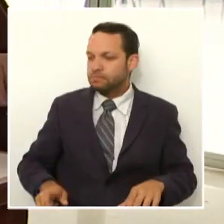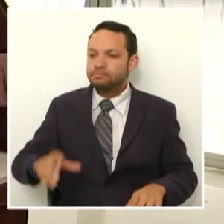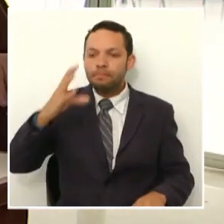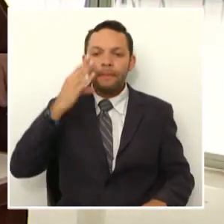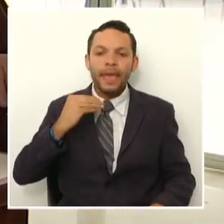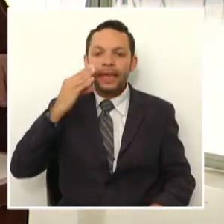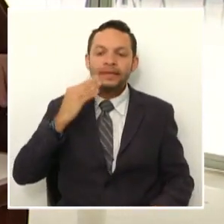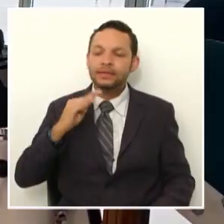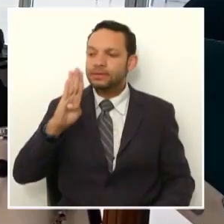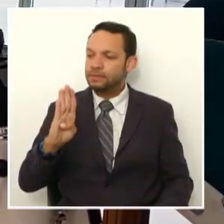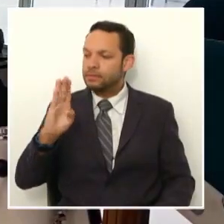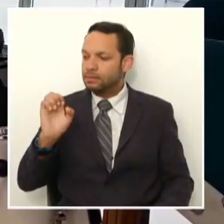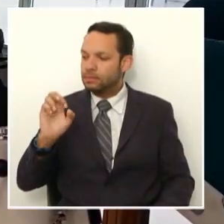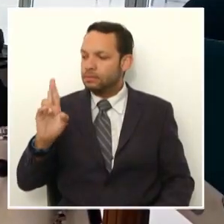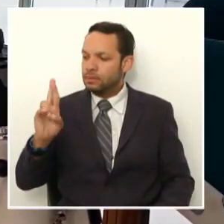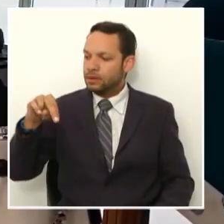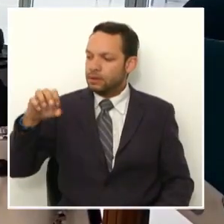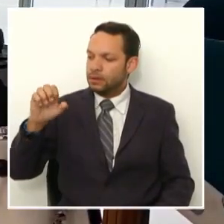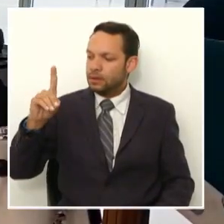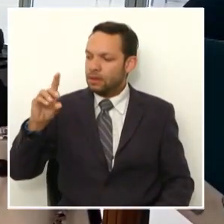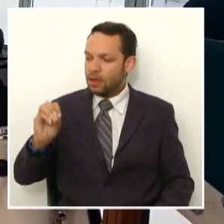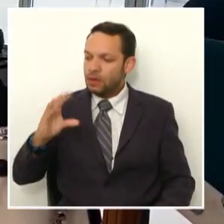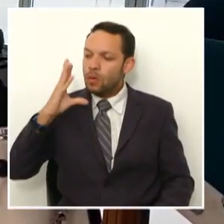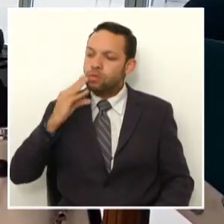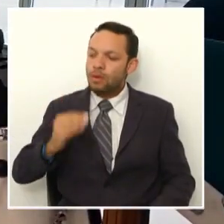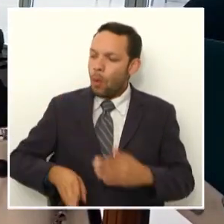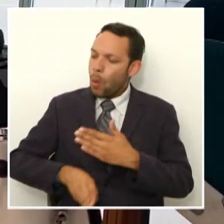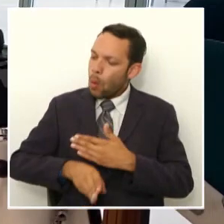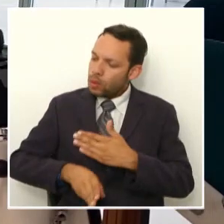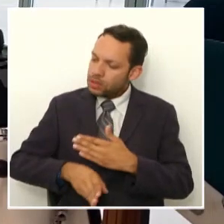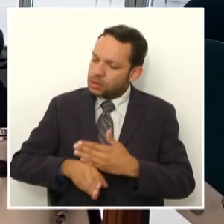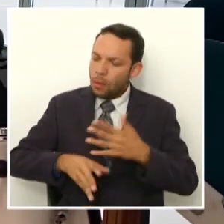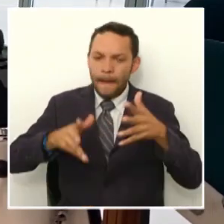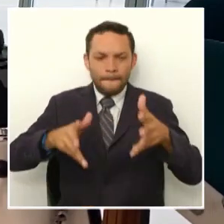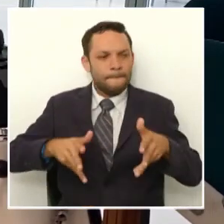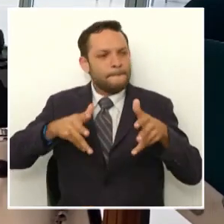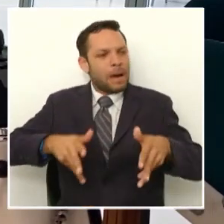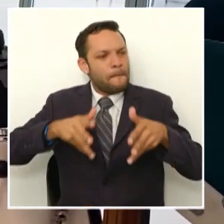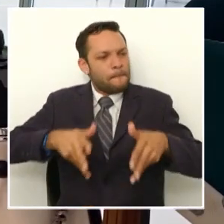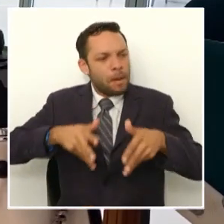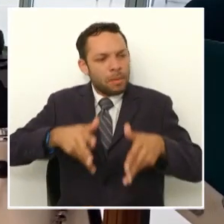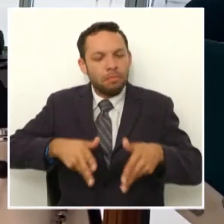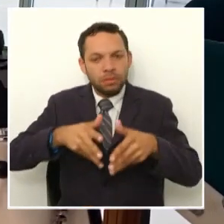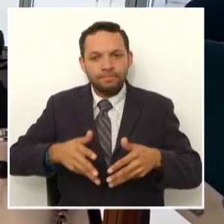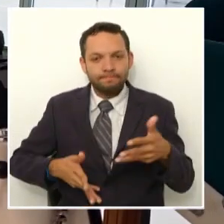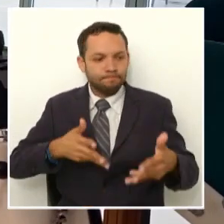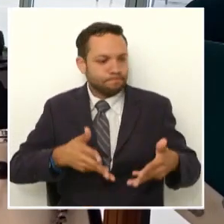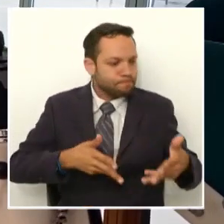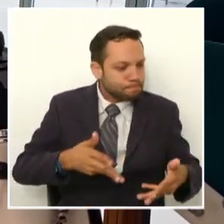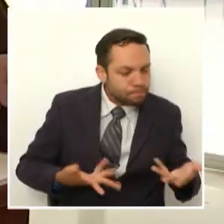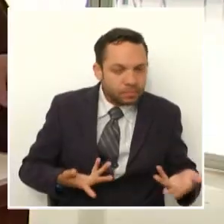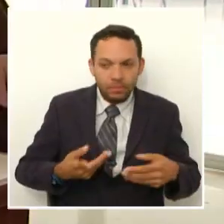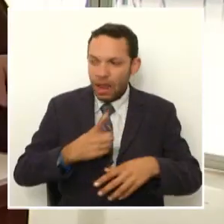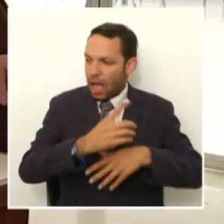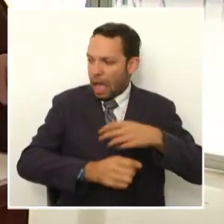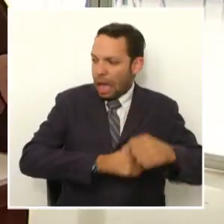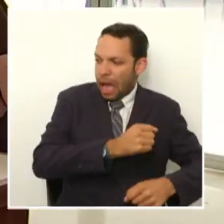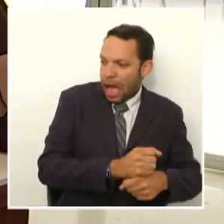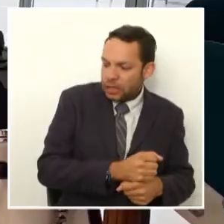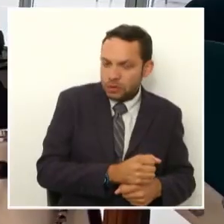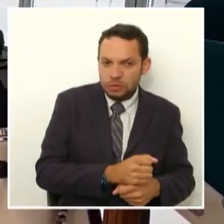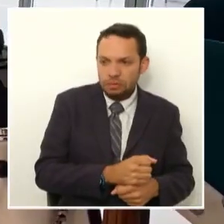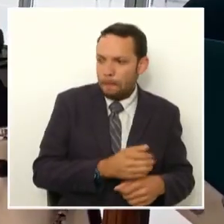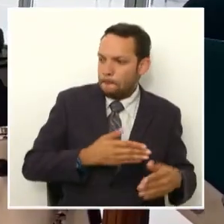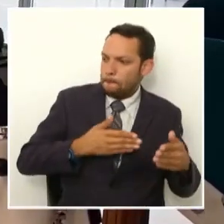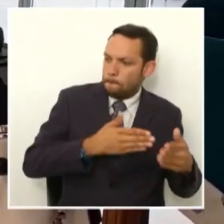vida, que todavía sigue enseñándonos. Para él no fue un límite ni la edad ni la